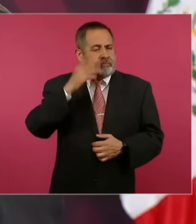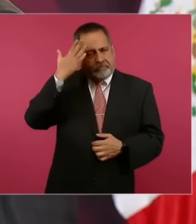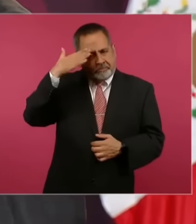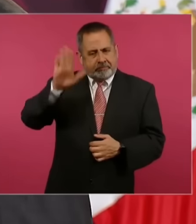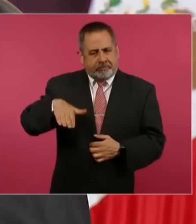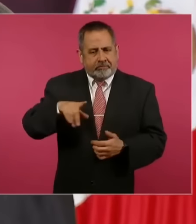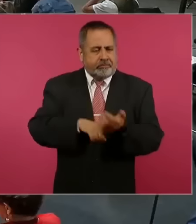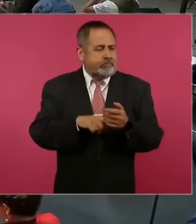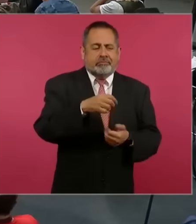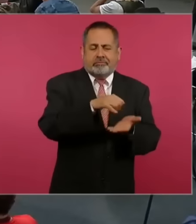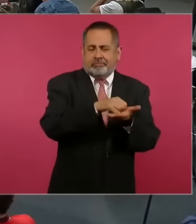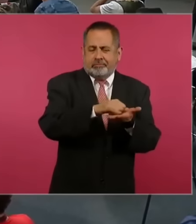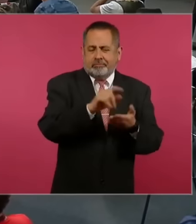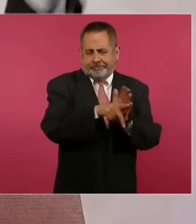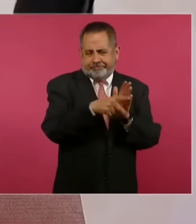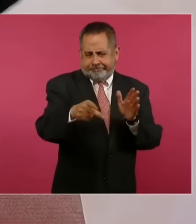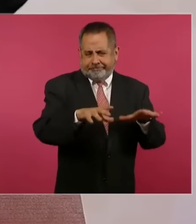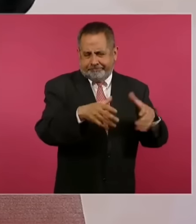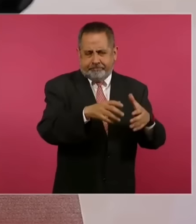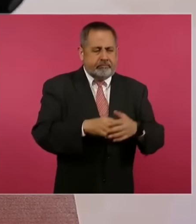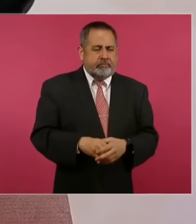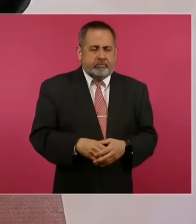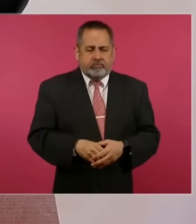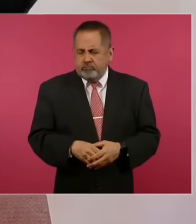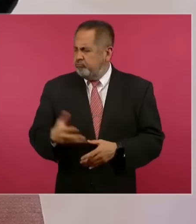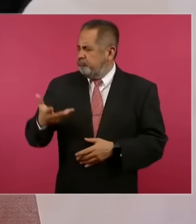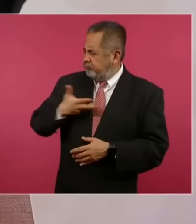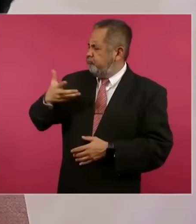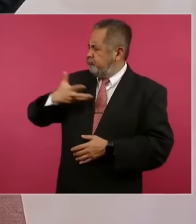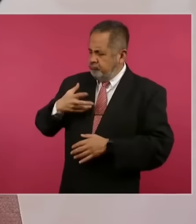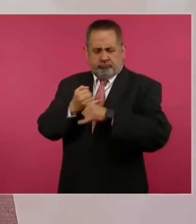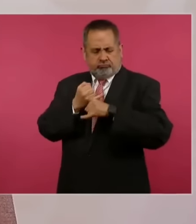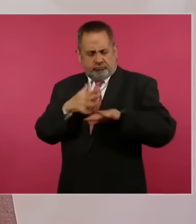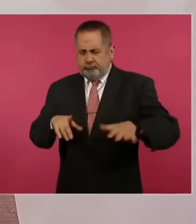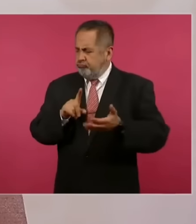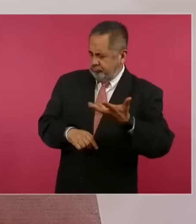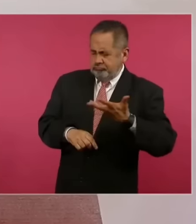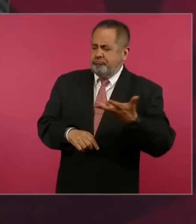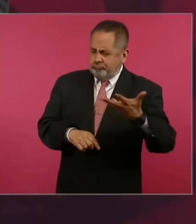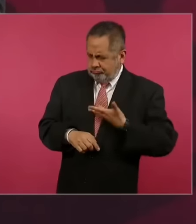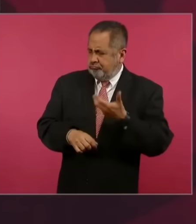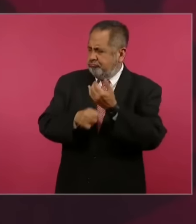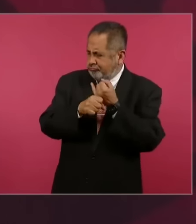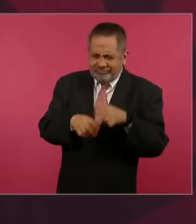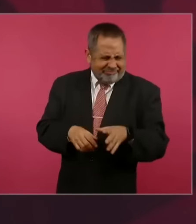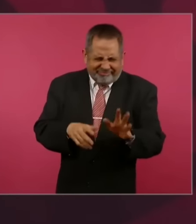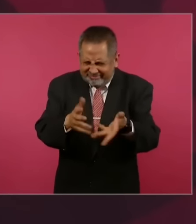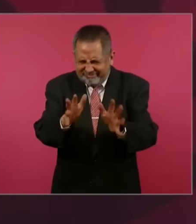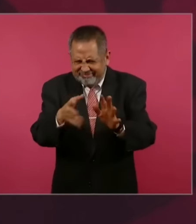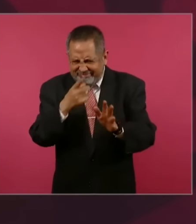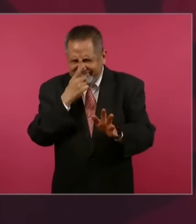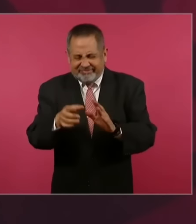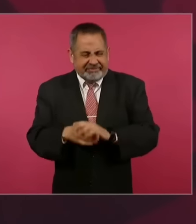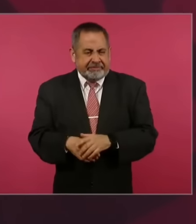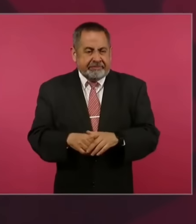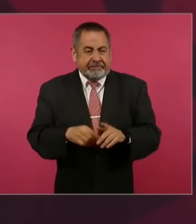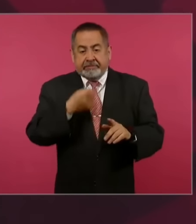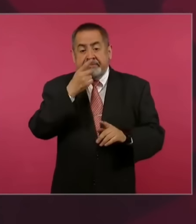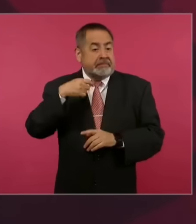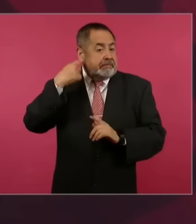corresponsal del New York Times, que dice, es que tenemos información de la DEA, algo así, ¿no? De unas